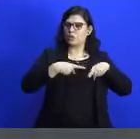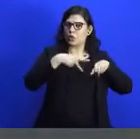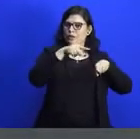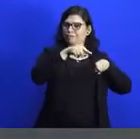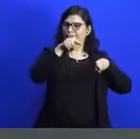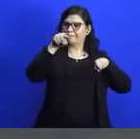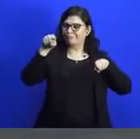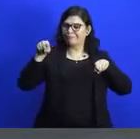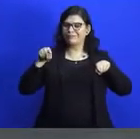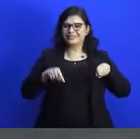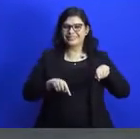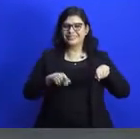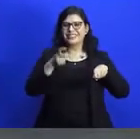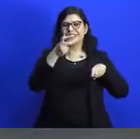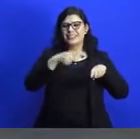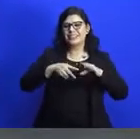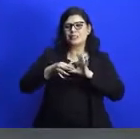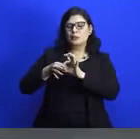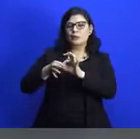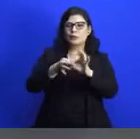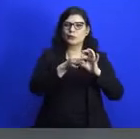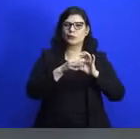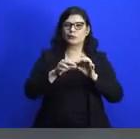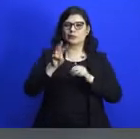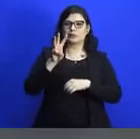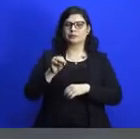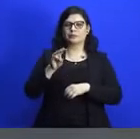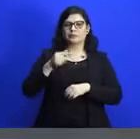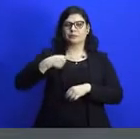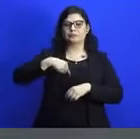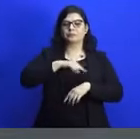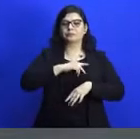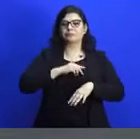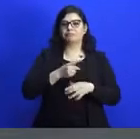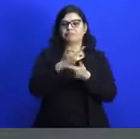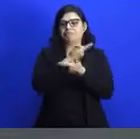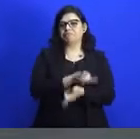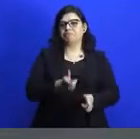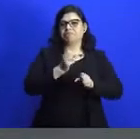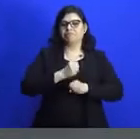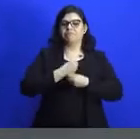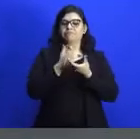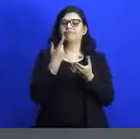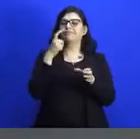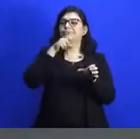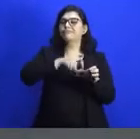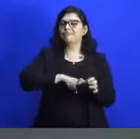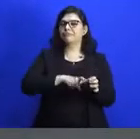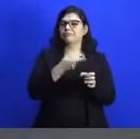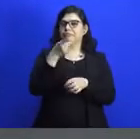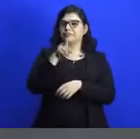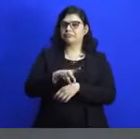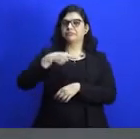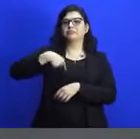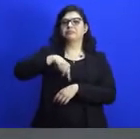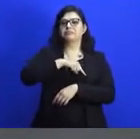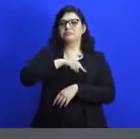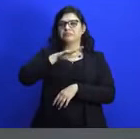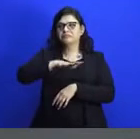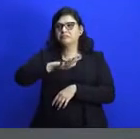hacen que Walmart sea el mejor lugar para ser, crecer y pertenecer. Sin duda, este es el